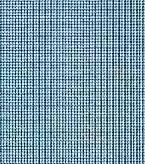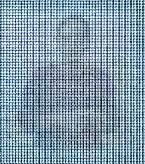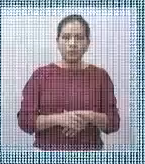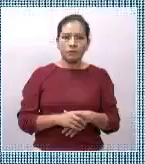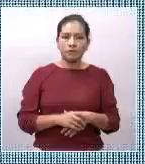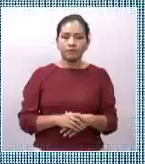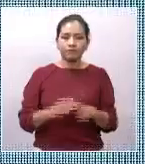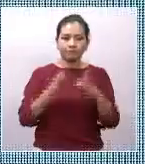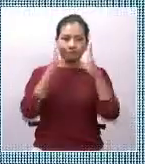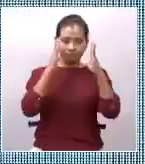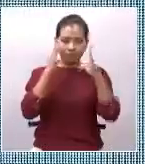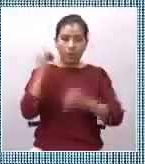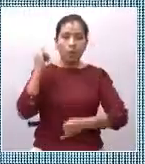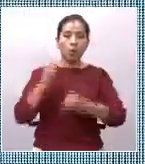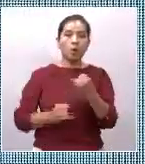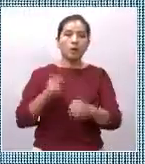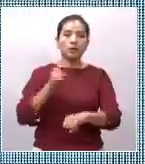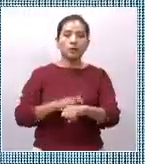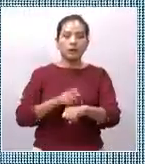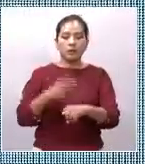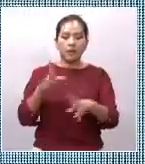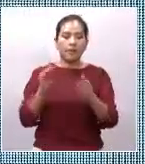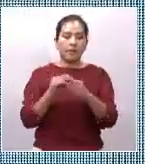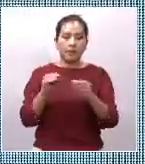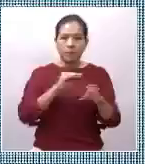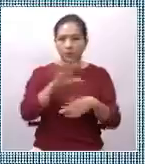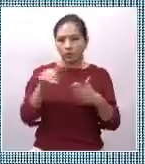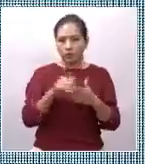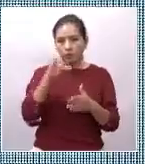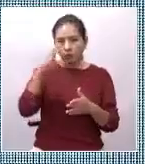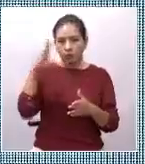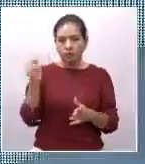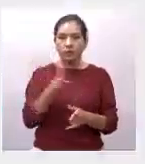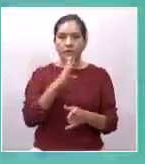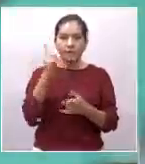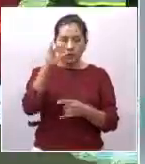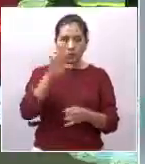Atención, noticia de último momento en nuestra unidad móvil en Cochabamba, habla el viceministro.